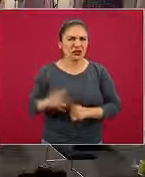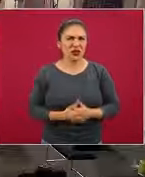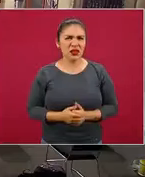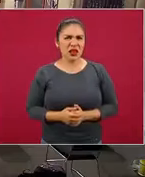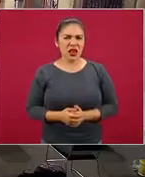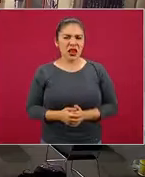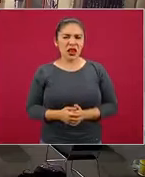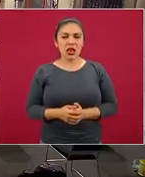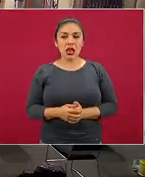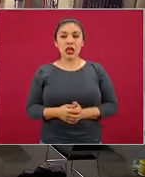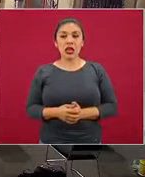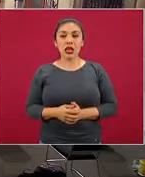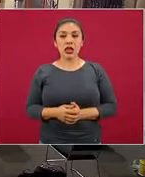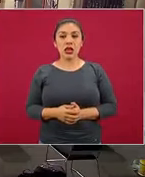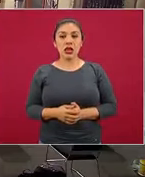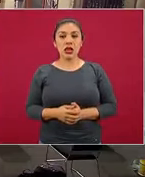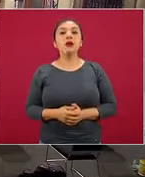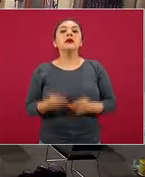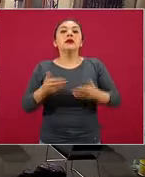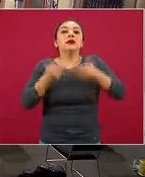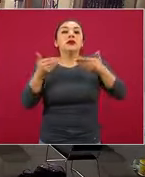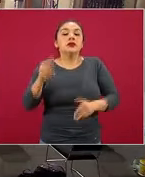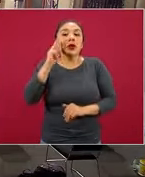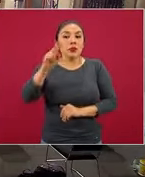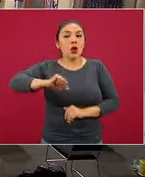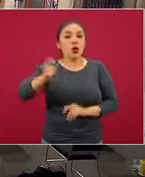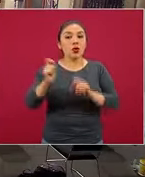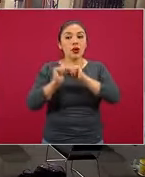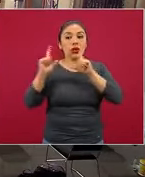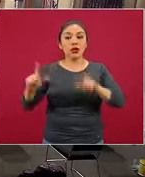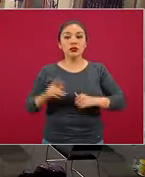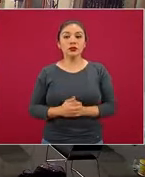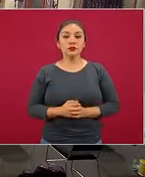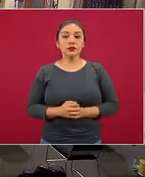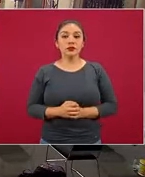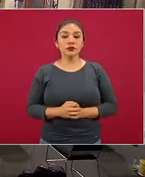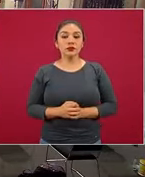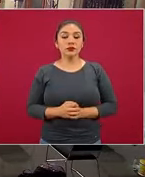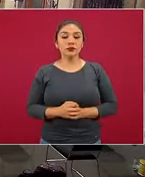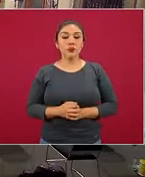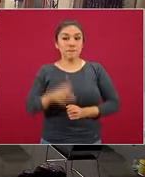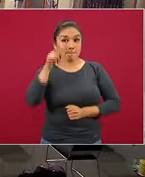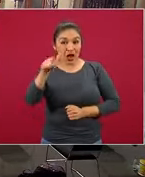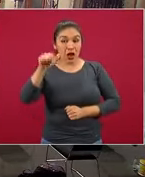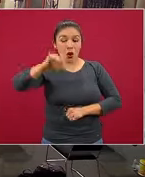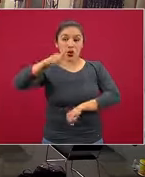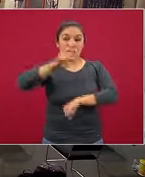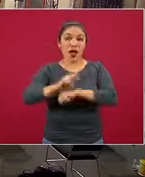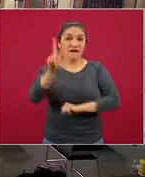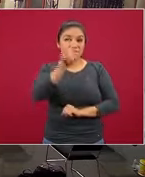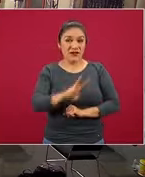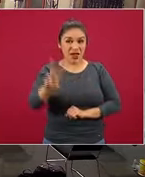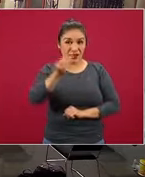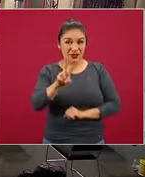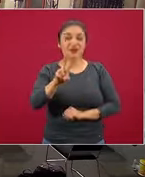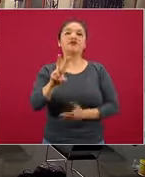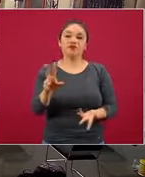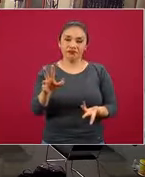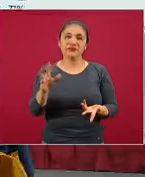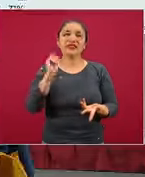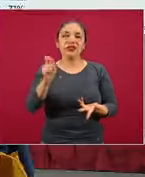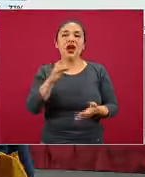grupo. Vamos a ver entonces ahora la siguiente diapositiva, en donde hoy día es viernes, revisamos y